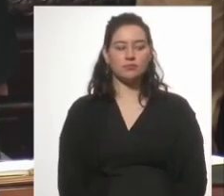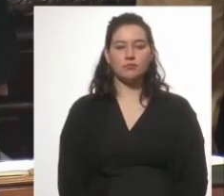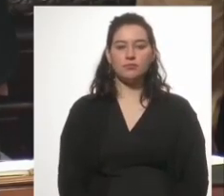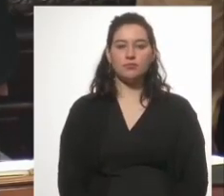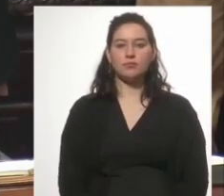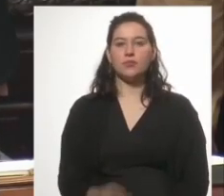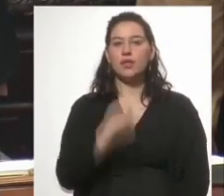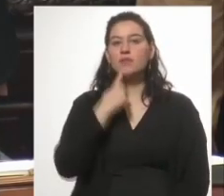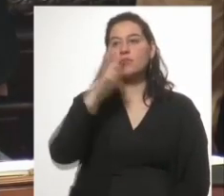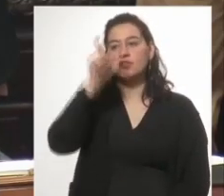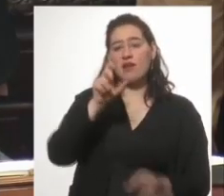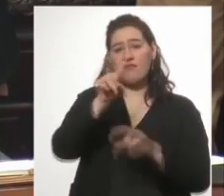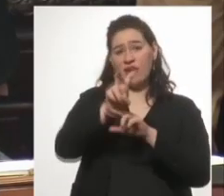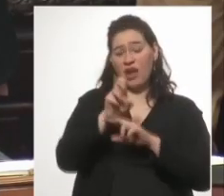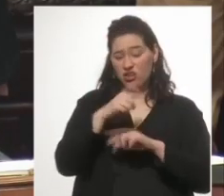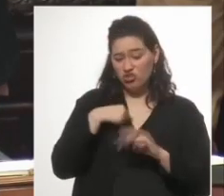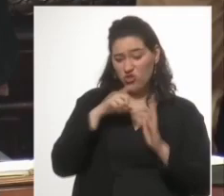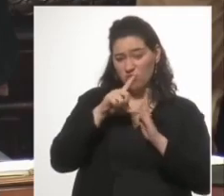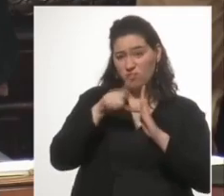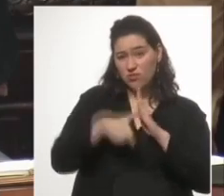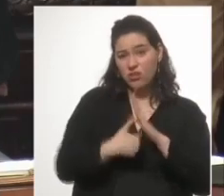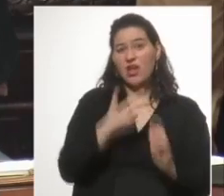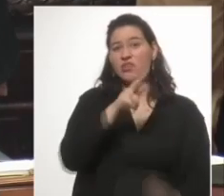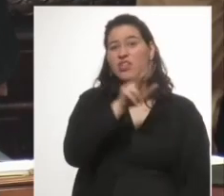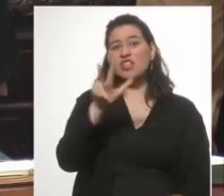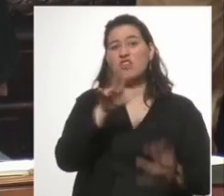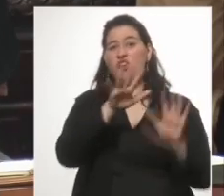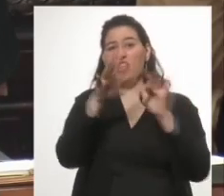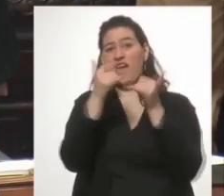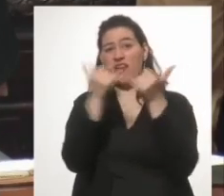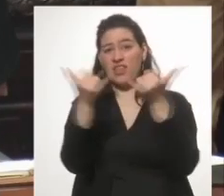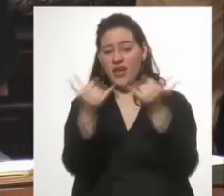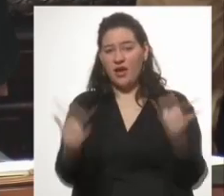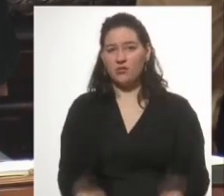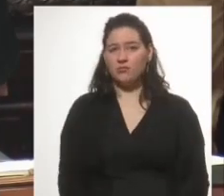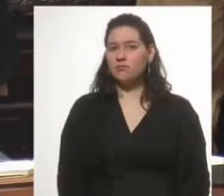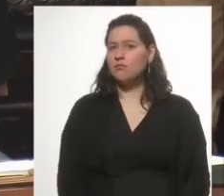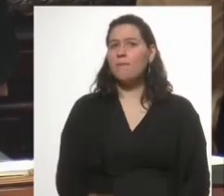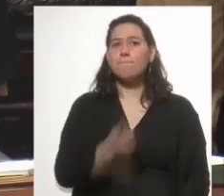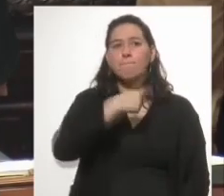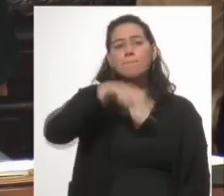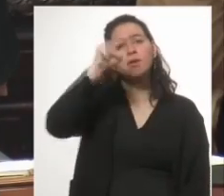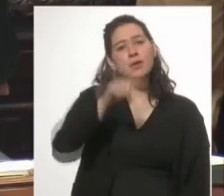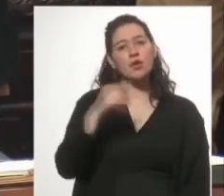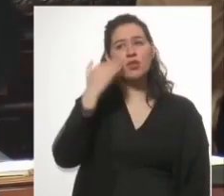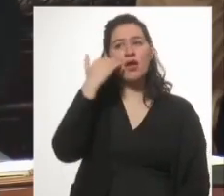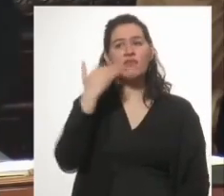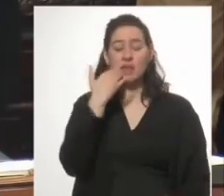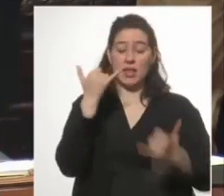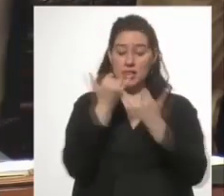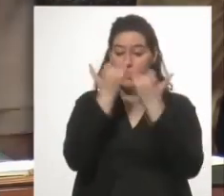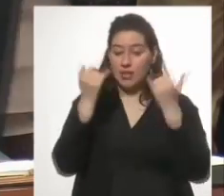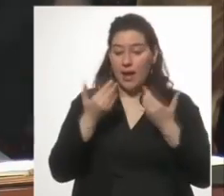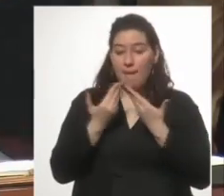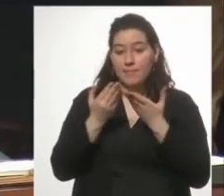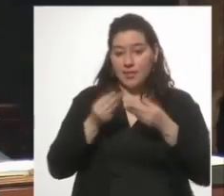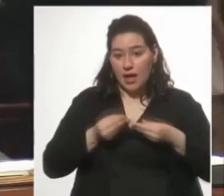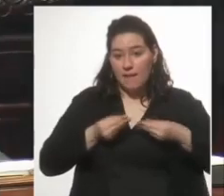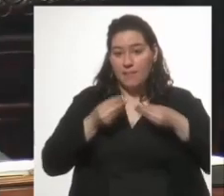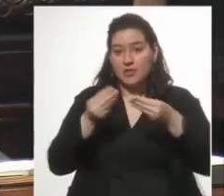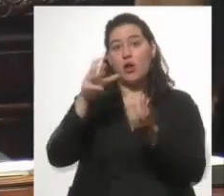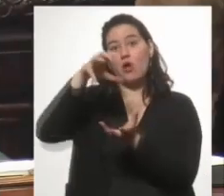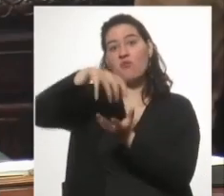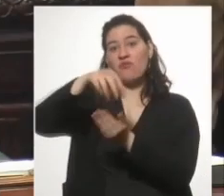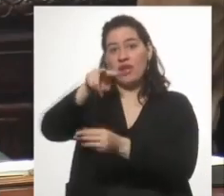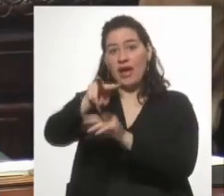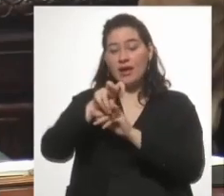Dice el fiscal que yo demoré 310 días. Desde el 1 de abril, día en que entra el expediente a